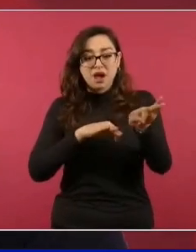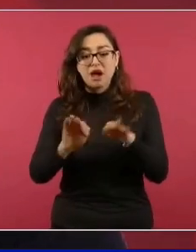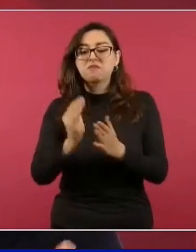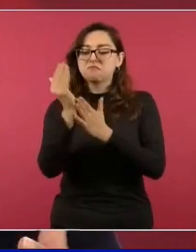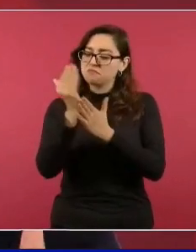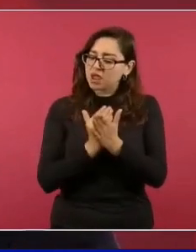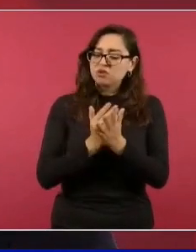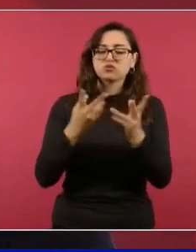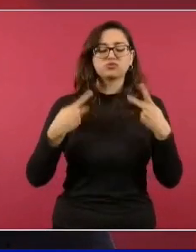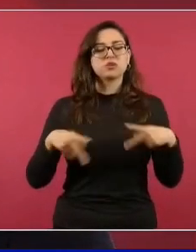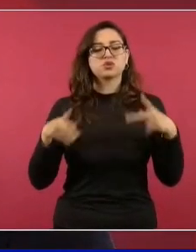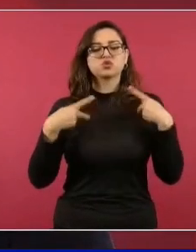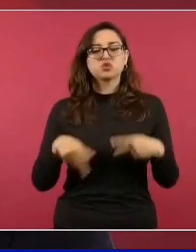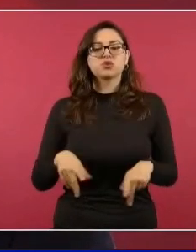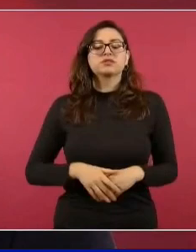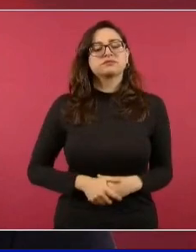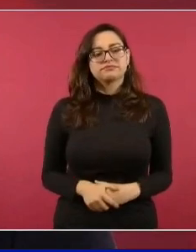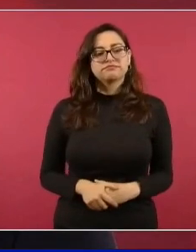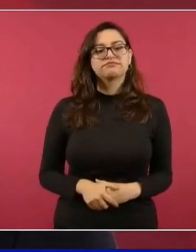uno de los problemas